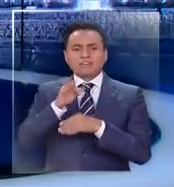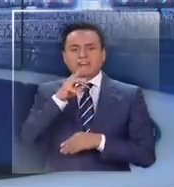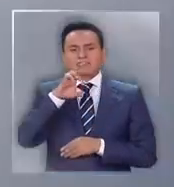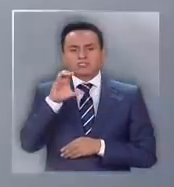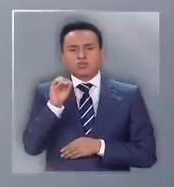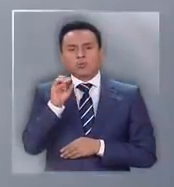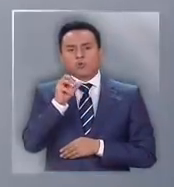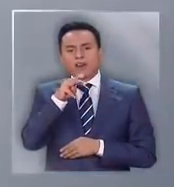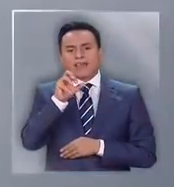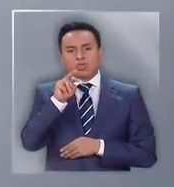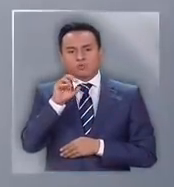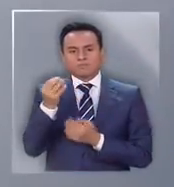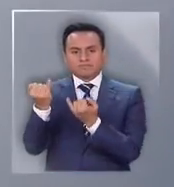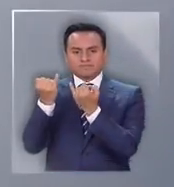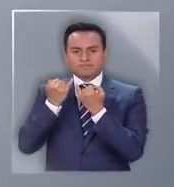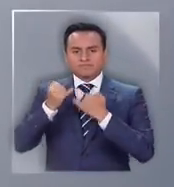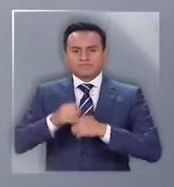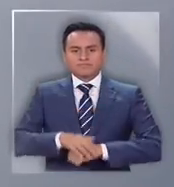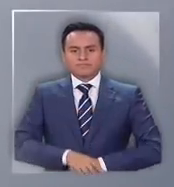Francisco Moreno.